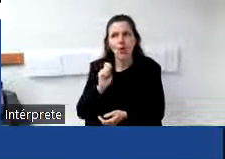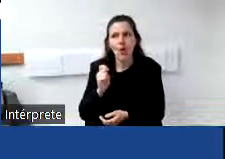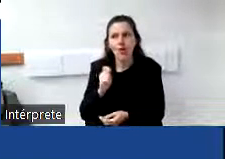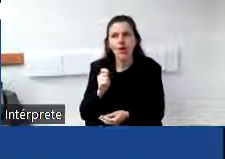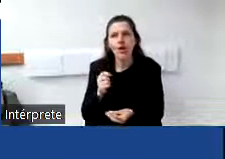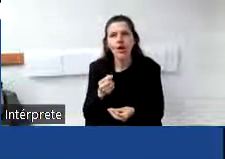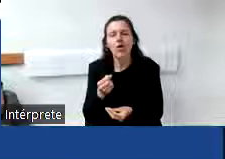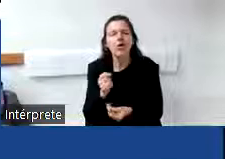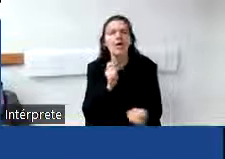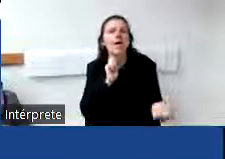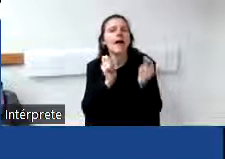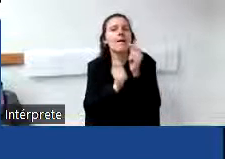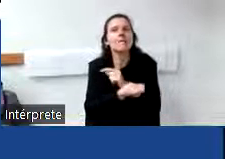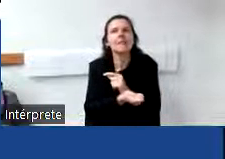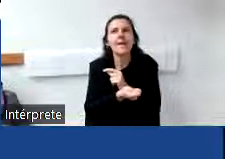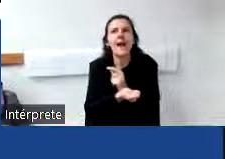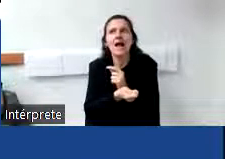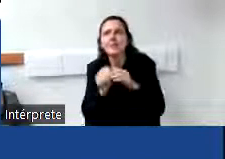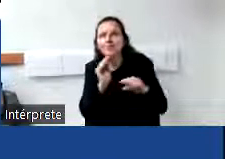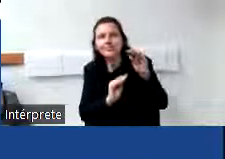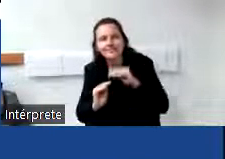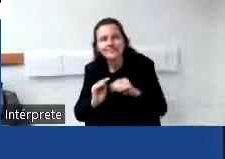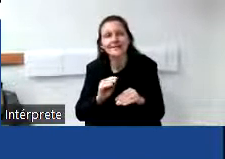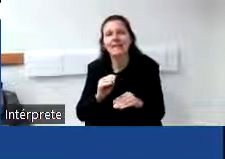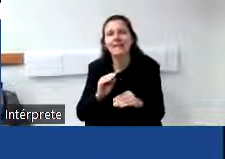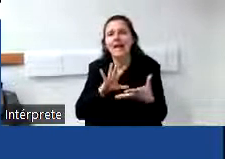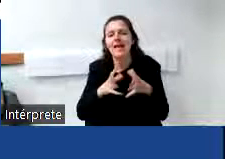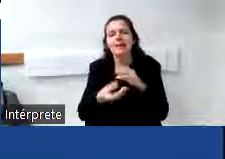que los distintos organismos que tal vez